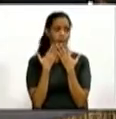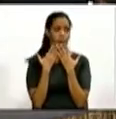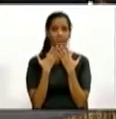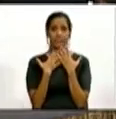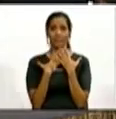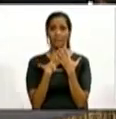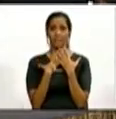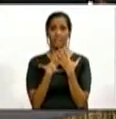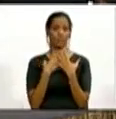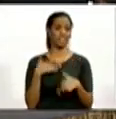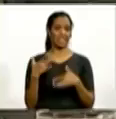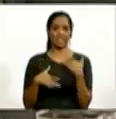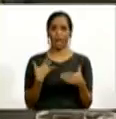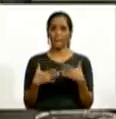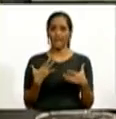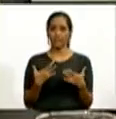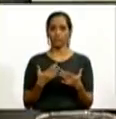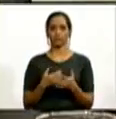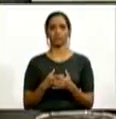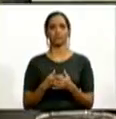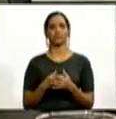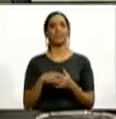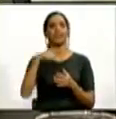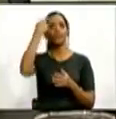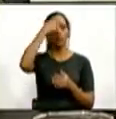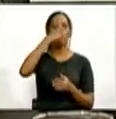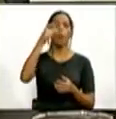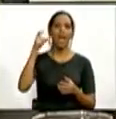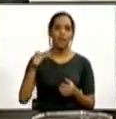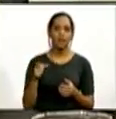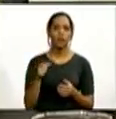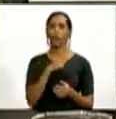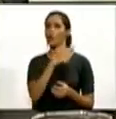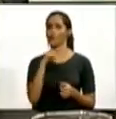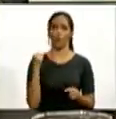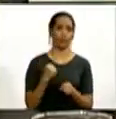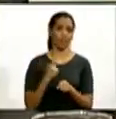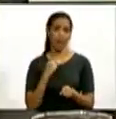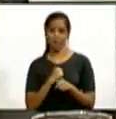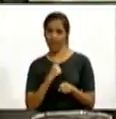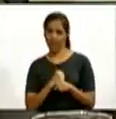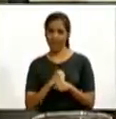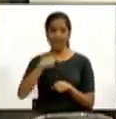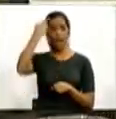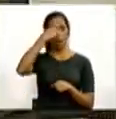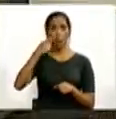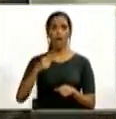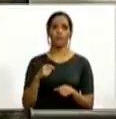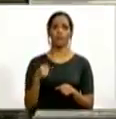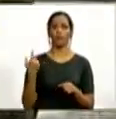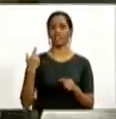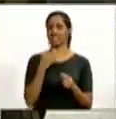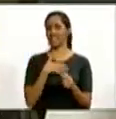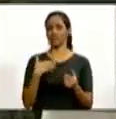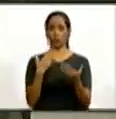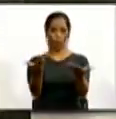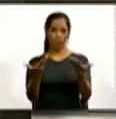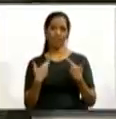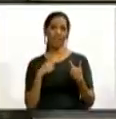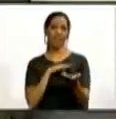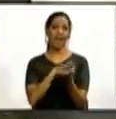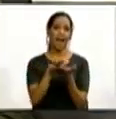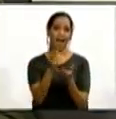Bueno, con ese sentimiento de que el pueblo no trabaja, el pueblo tiene todo regalado. Claro. O sea,